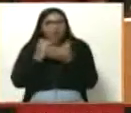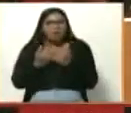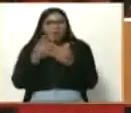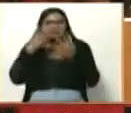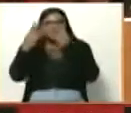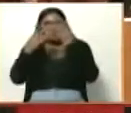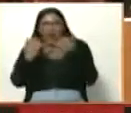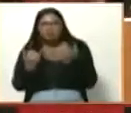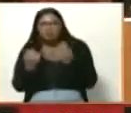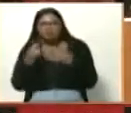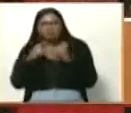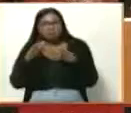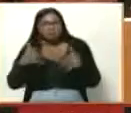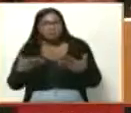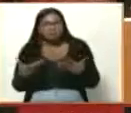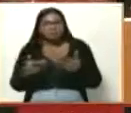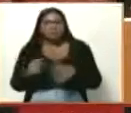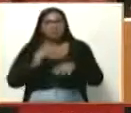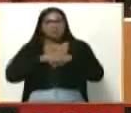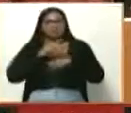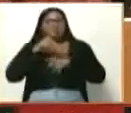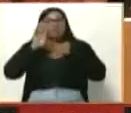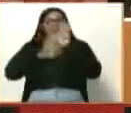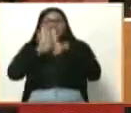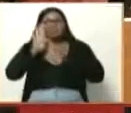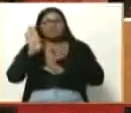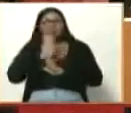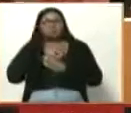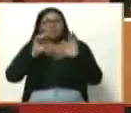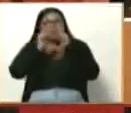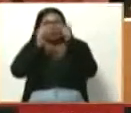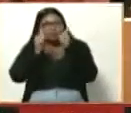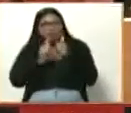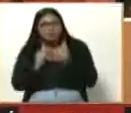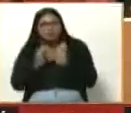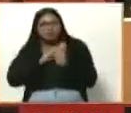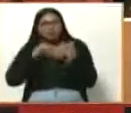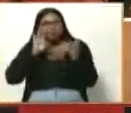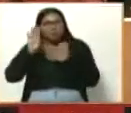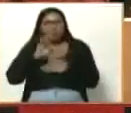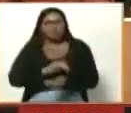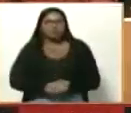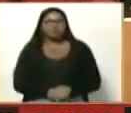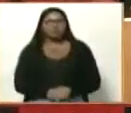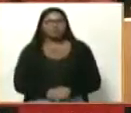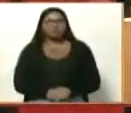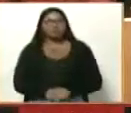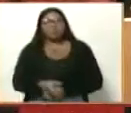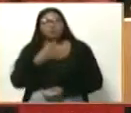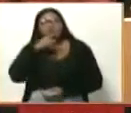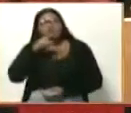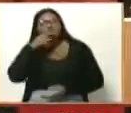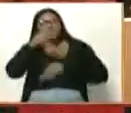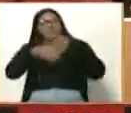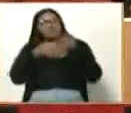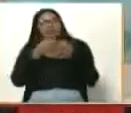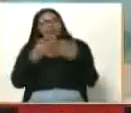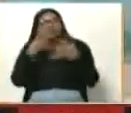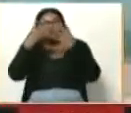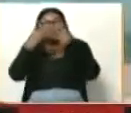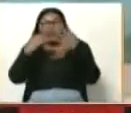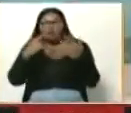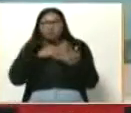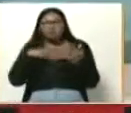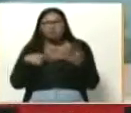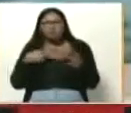feria es producto también de esa etapa de crecimiento de los artesanos y artesanas de nuestro país. Fíjate, Araceli, tú nos hablas de que en esta feria vamos a encontrar